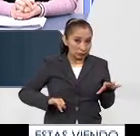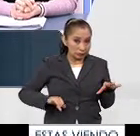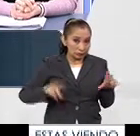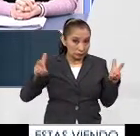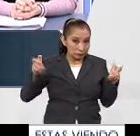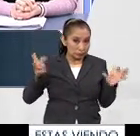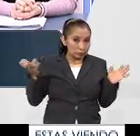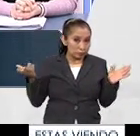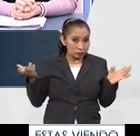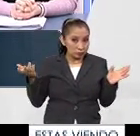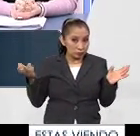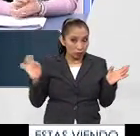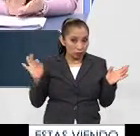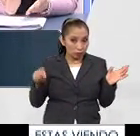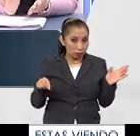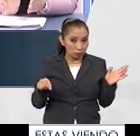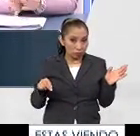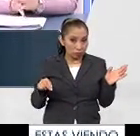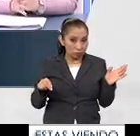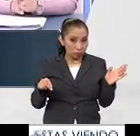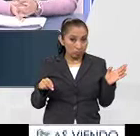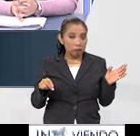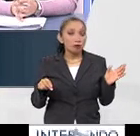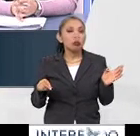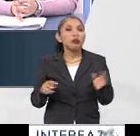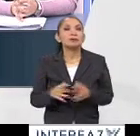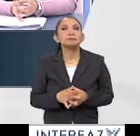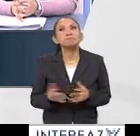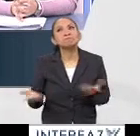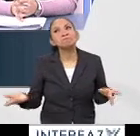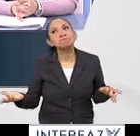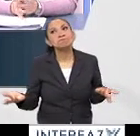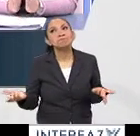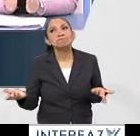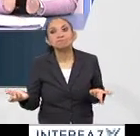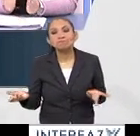tema, pero quizá no. Bueno, digamos que